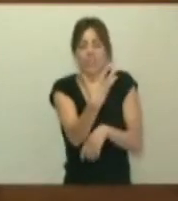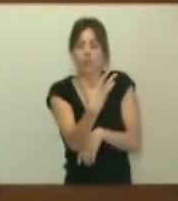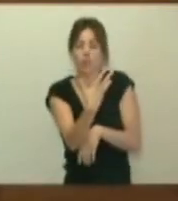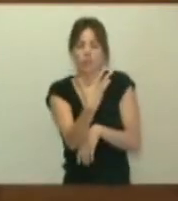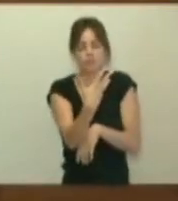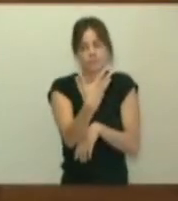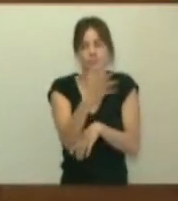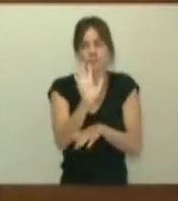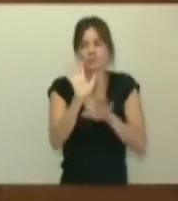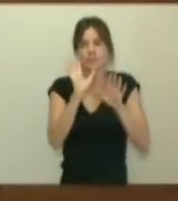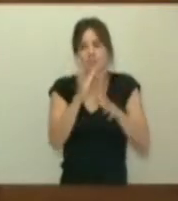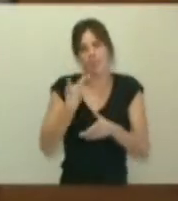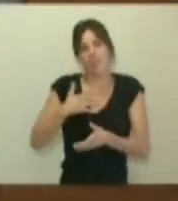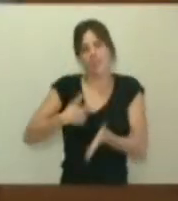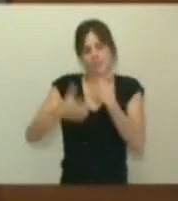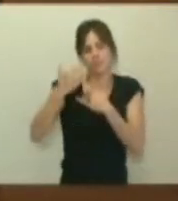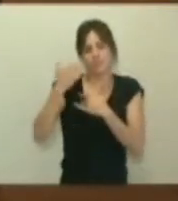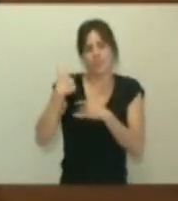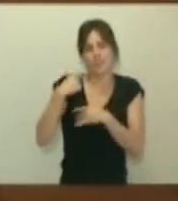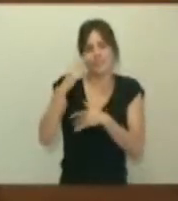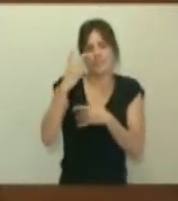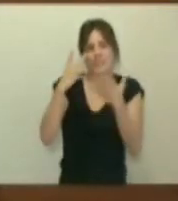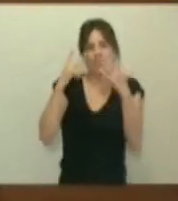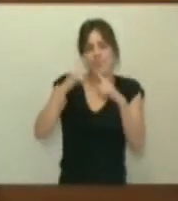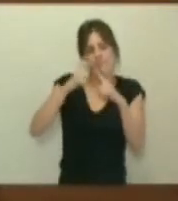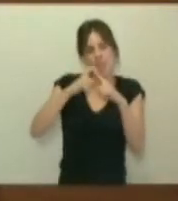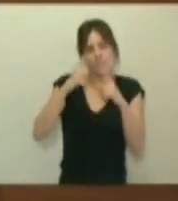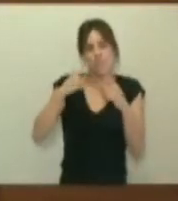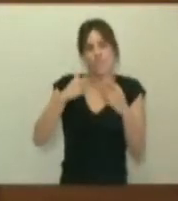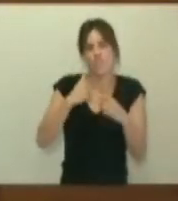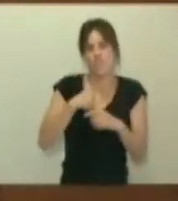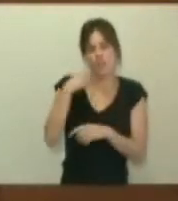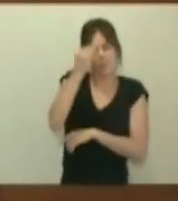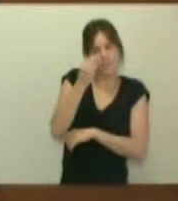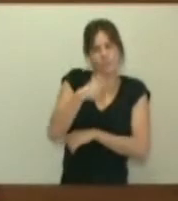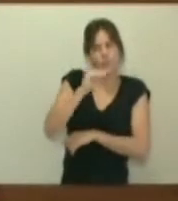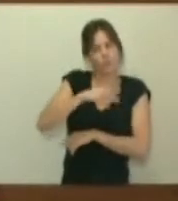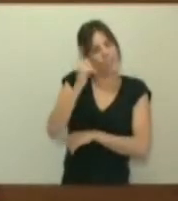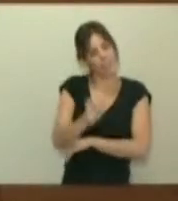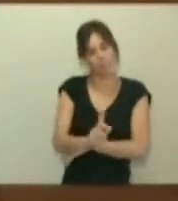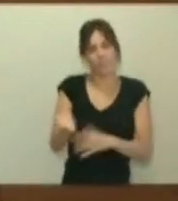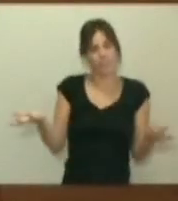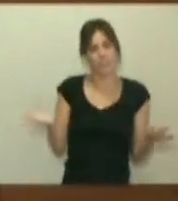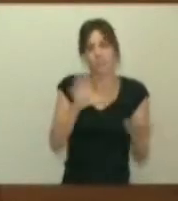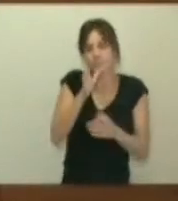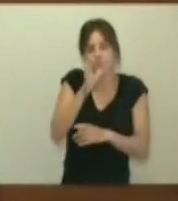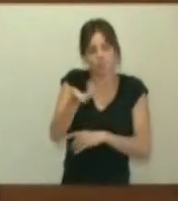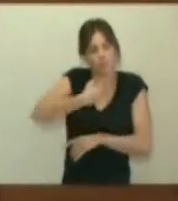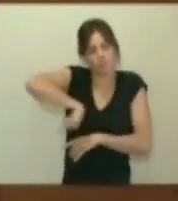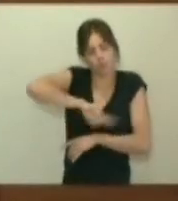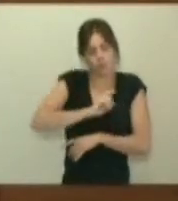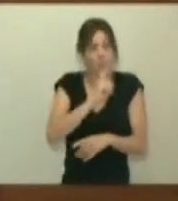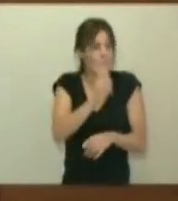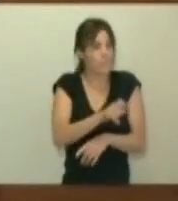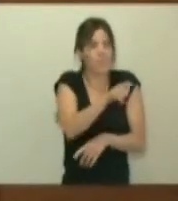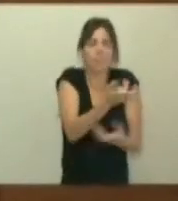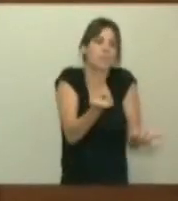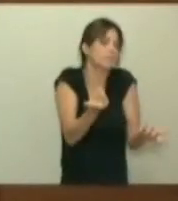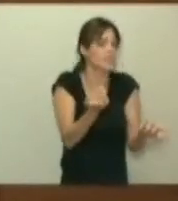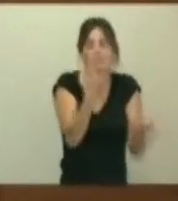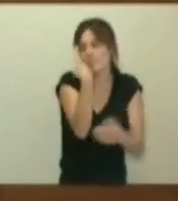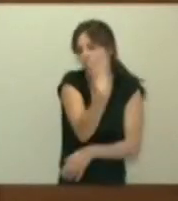y ahora nos reafirmamos en ello, consideramos que no era suficiente. Para nosotros esta fundación no es